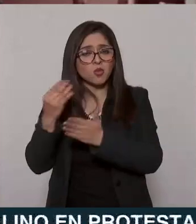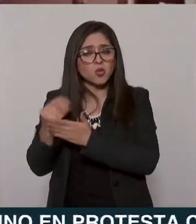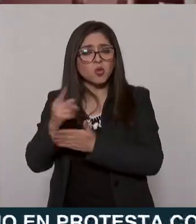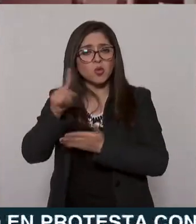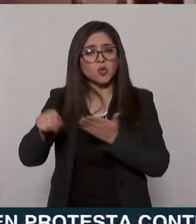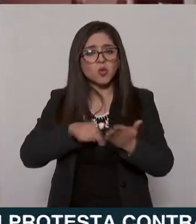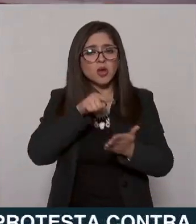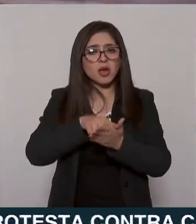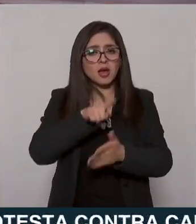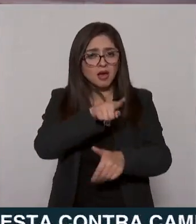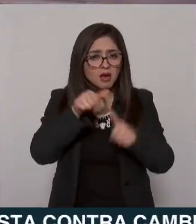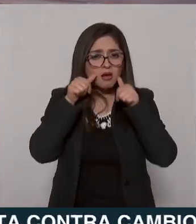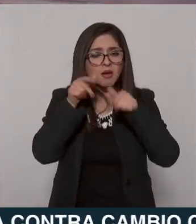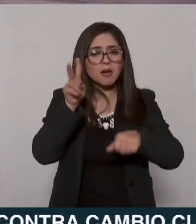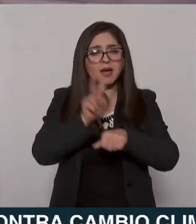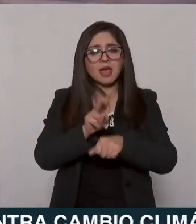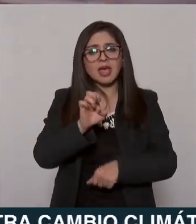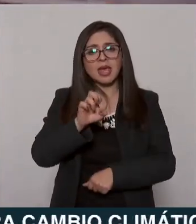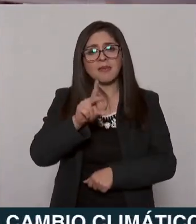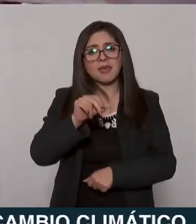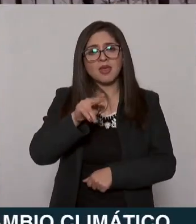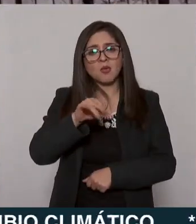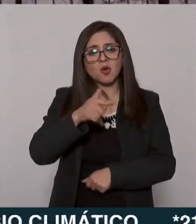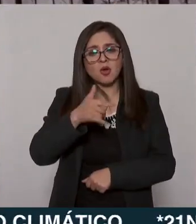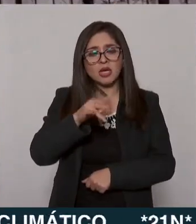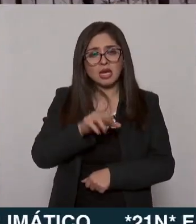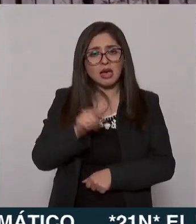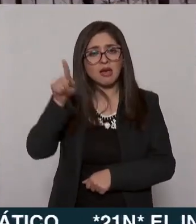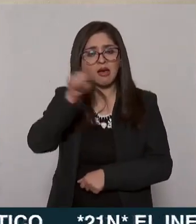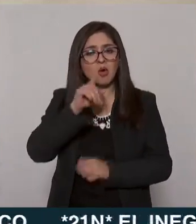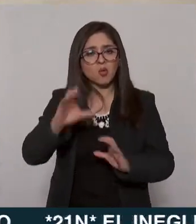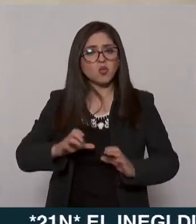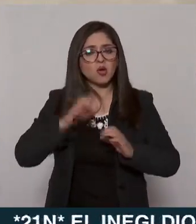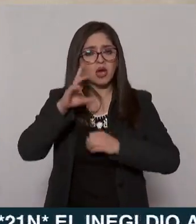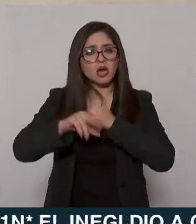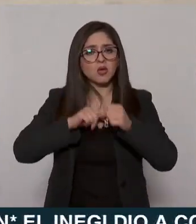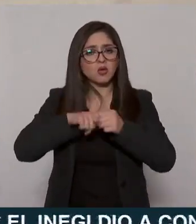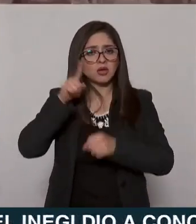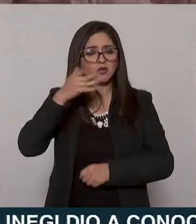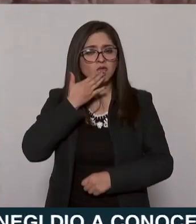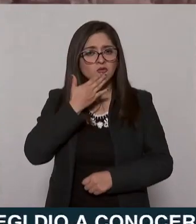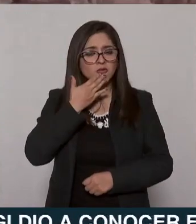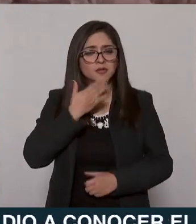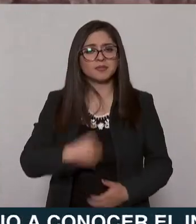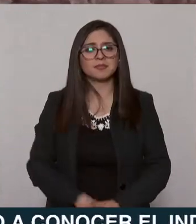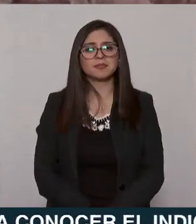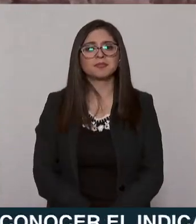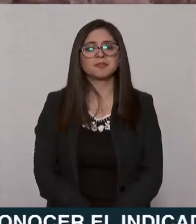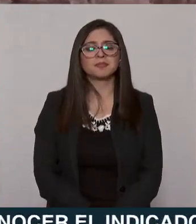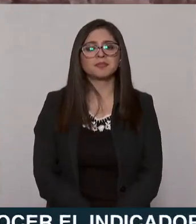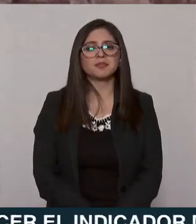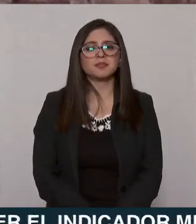vigilancia epidemiológica y ambiental de Sonora. Iraíz Morquecho, 21 Noticias.